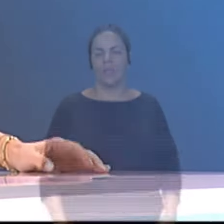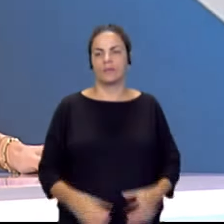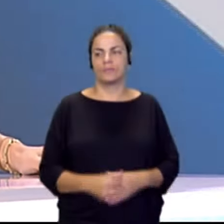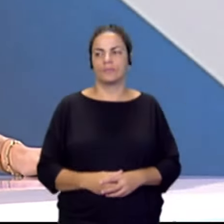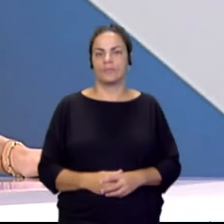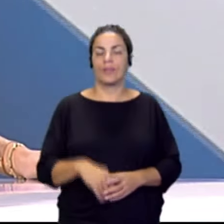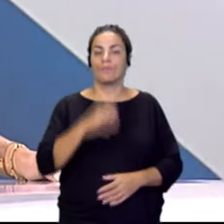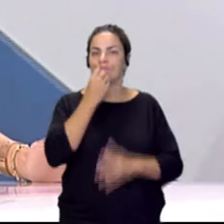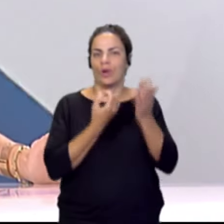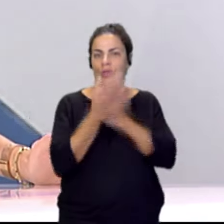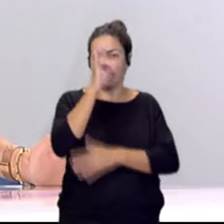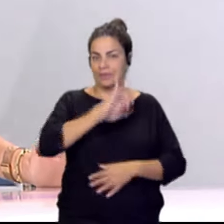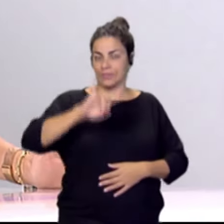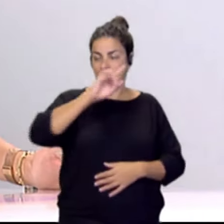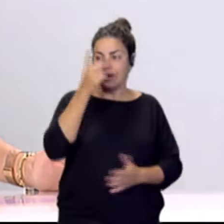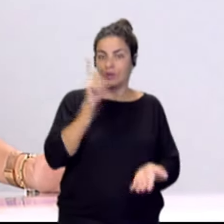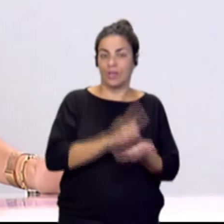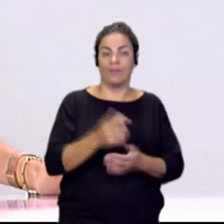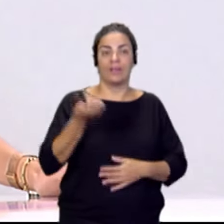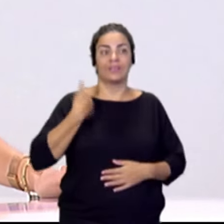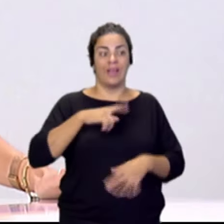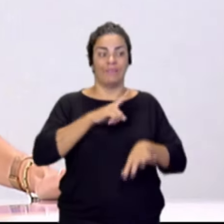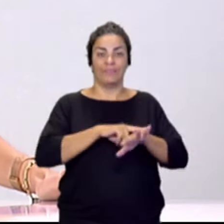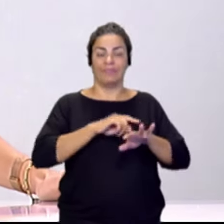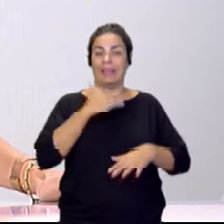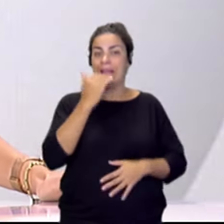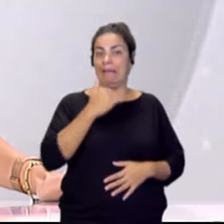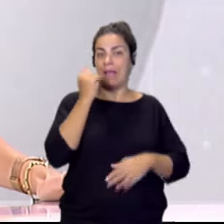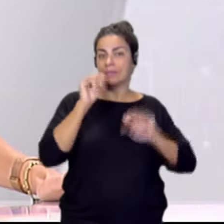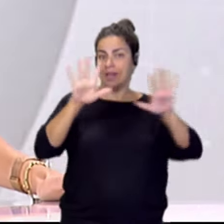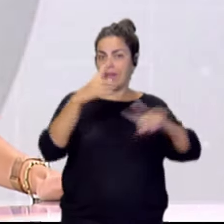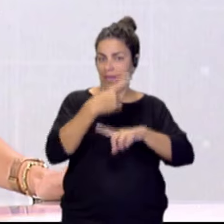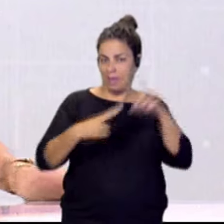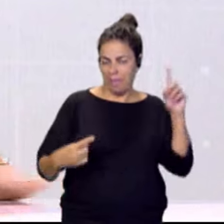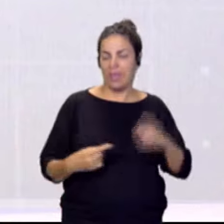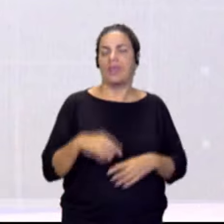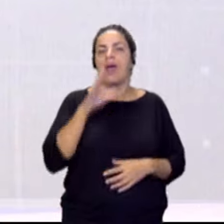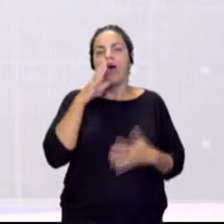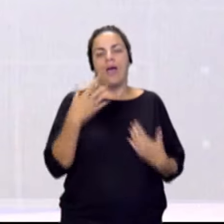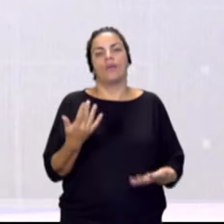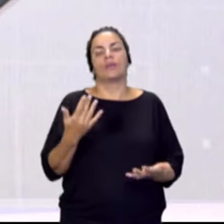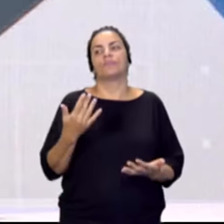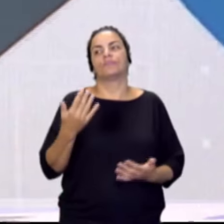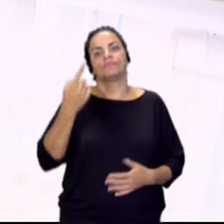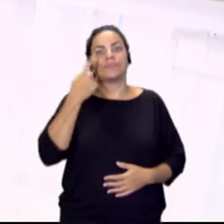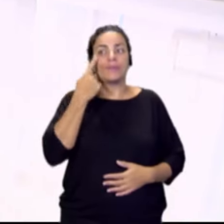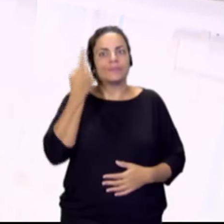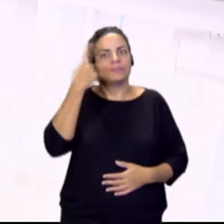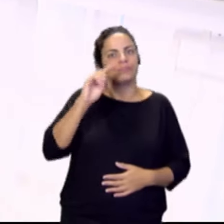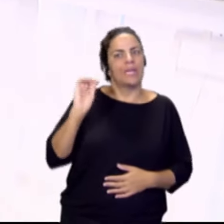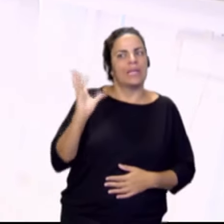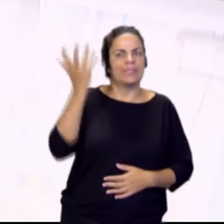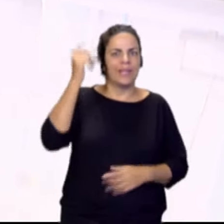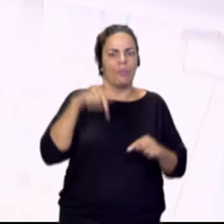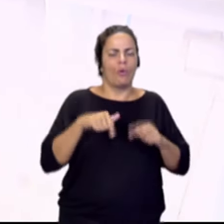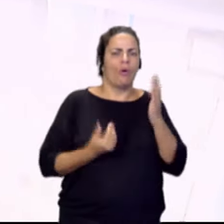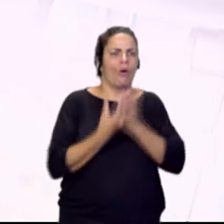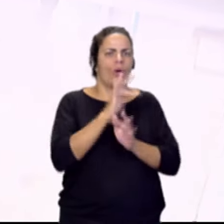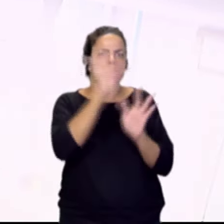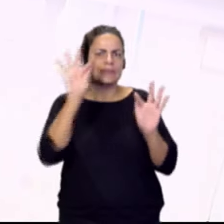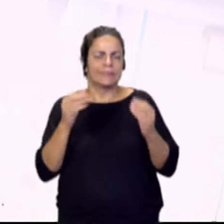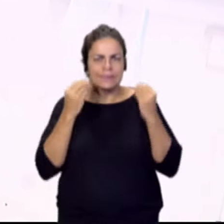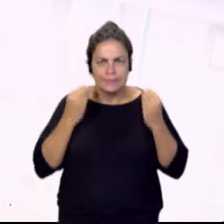Buenos días, Canarias. De nuevo hemos llegado ya a las 10 y 27 minutos de esta mañana y es momento de conocer qué tiempo nos espera para esta jornada, Pilar.